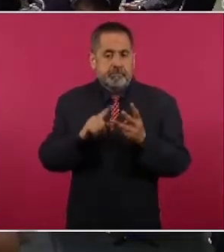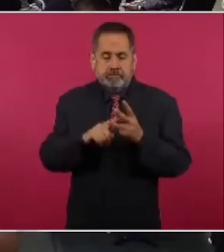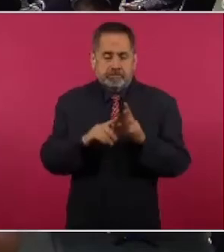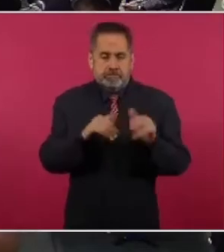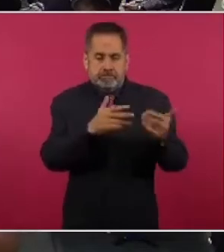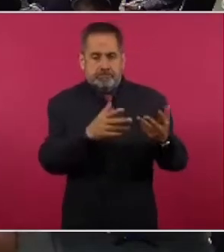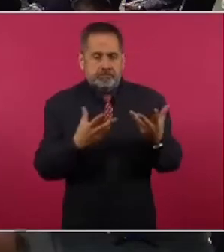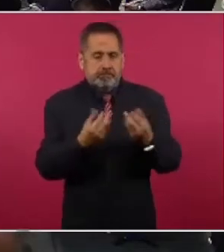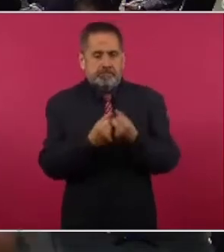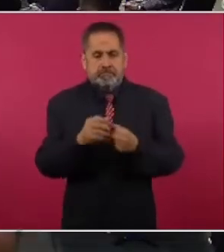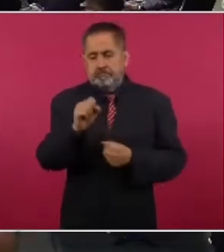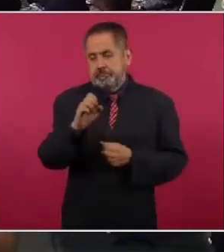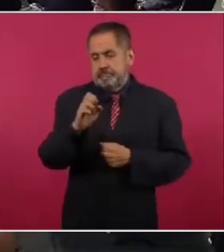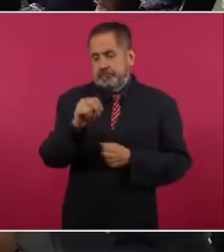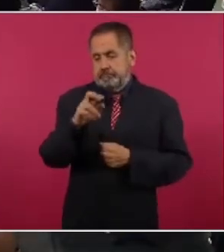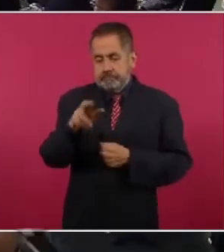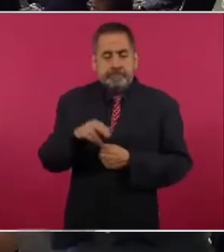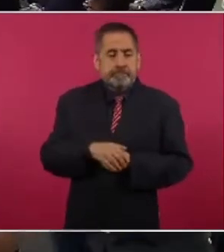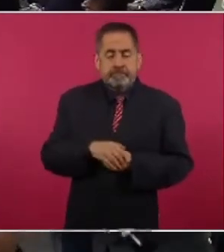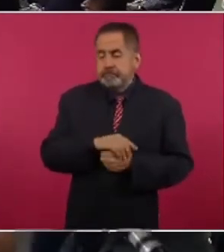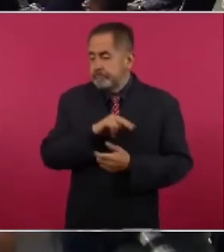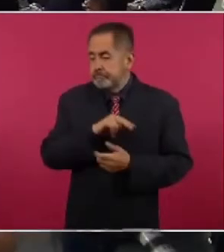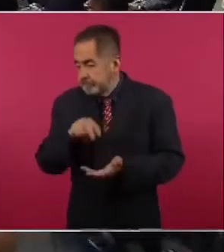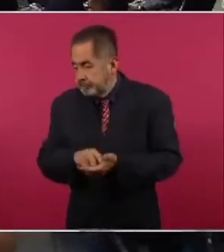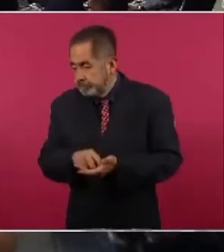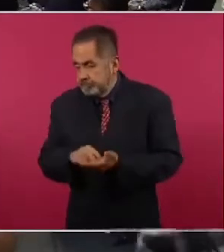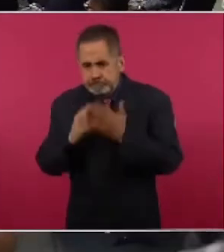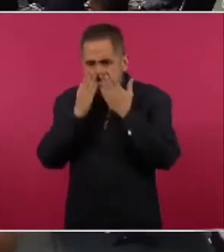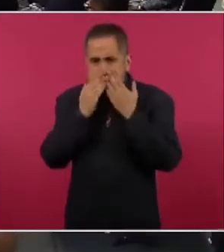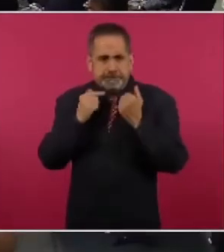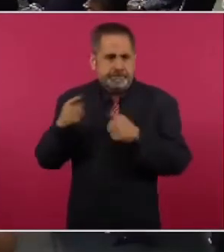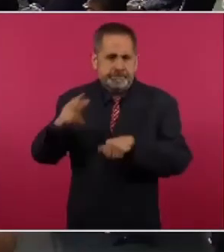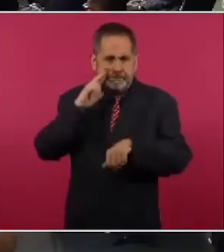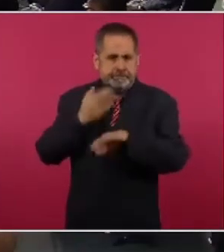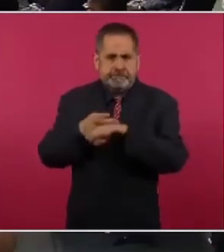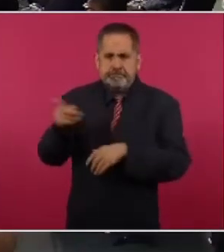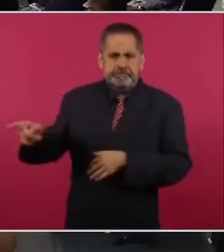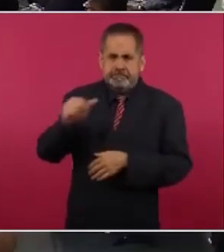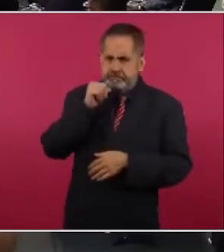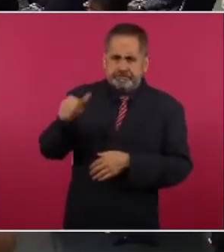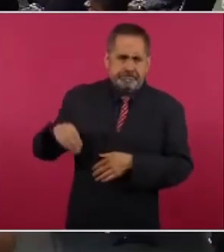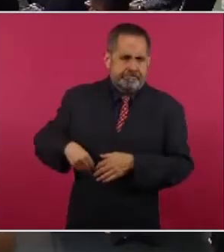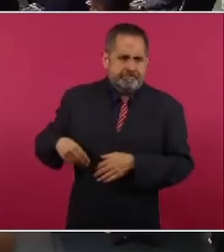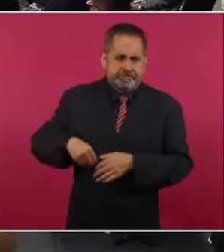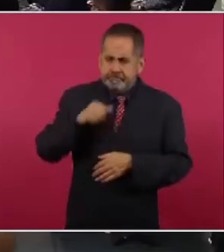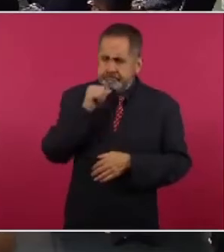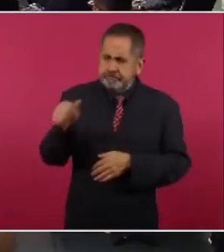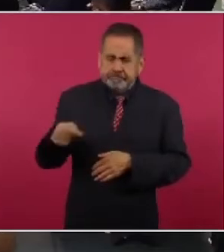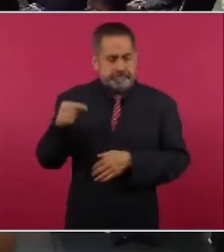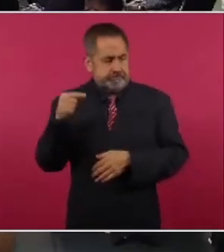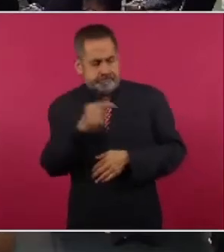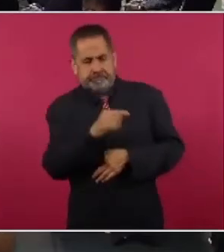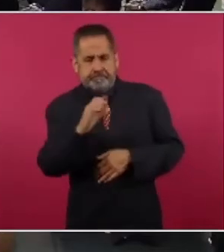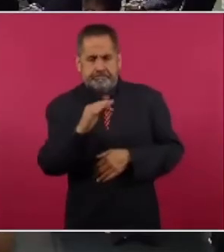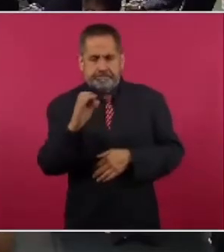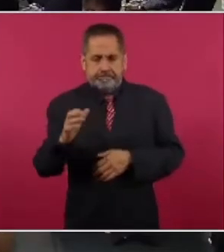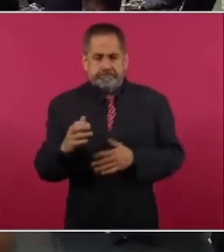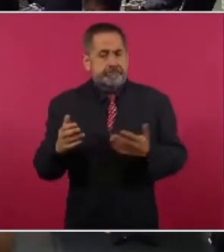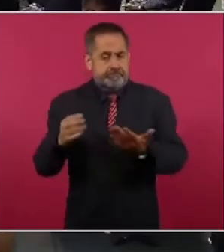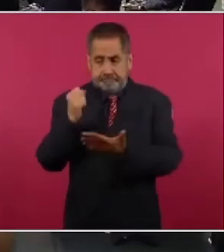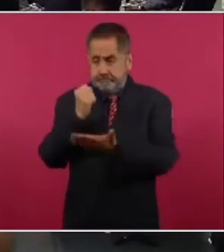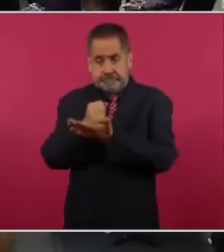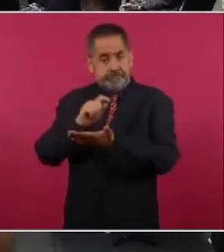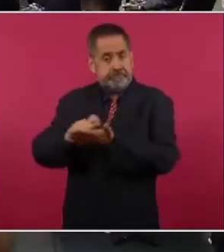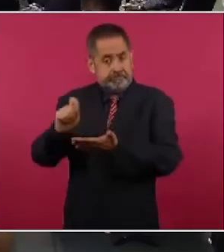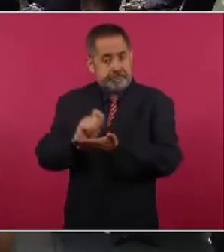externo de la CENER. Y ahí se determinó que no existe responsabilidad alguna del usuario. Esto, por cierto, pues